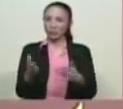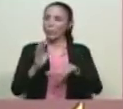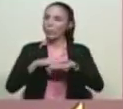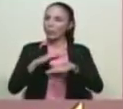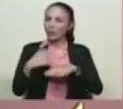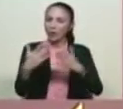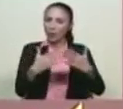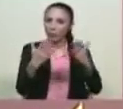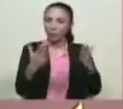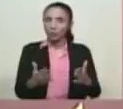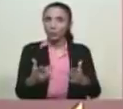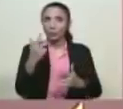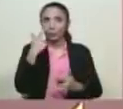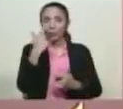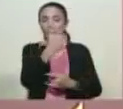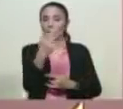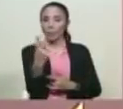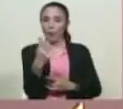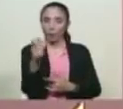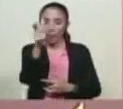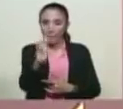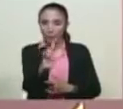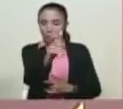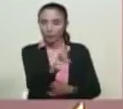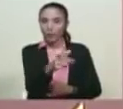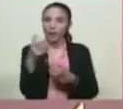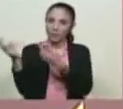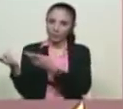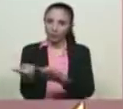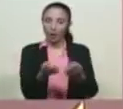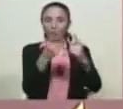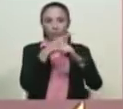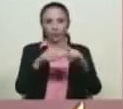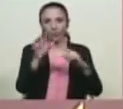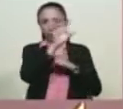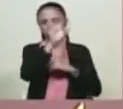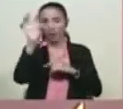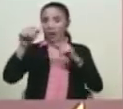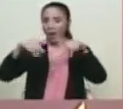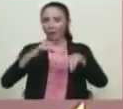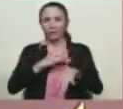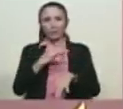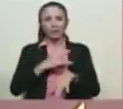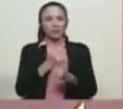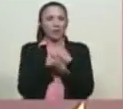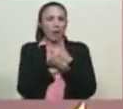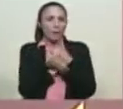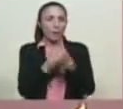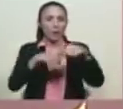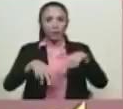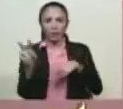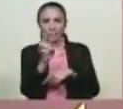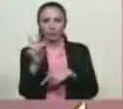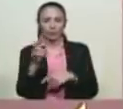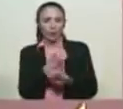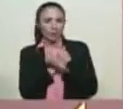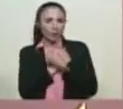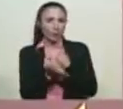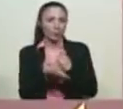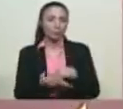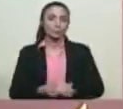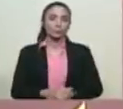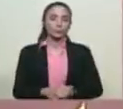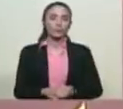trata de un invitado de los gremios educativos, también siéntase en su patria, compañero que viene de Chile,